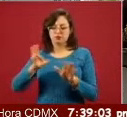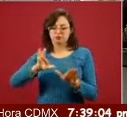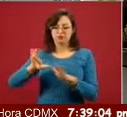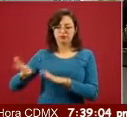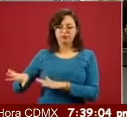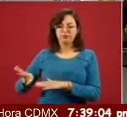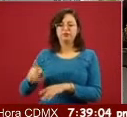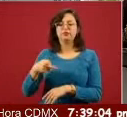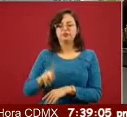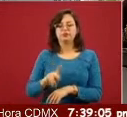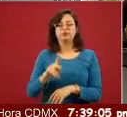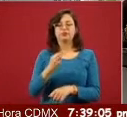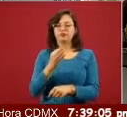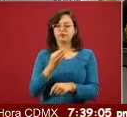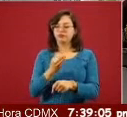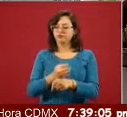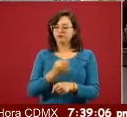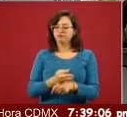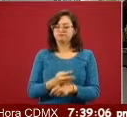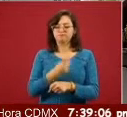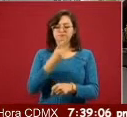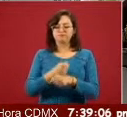de la